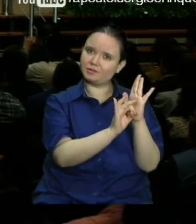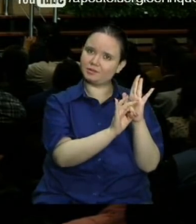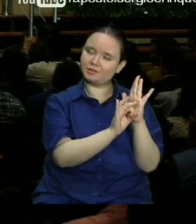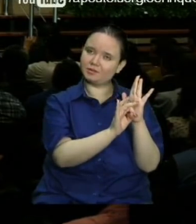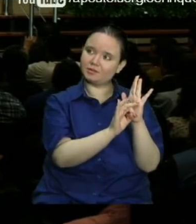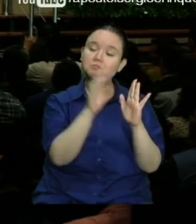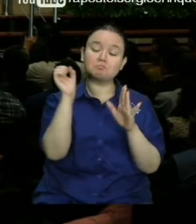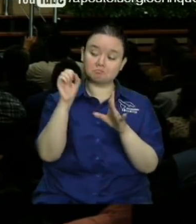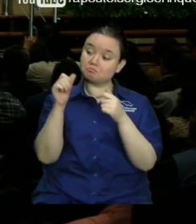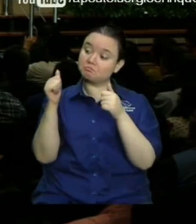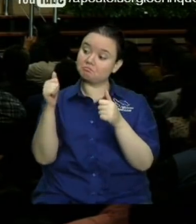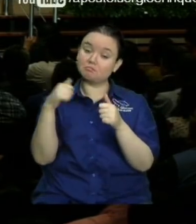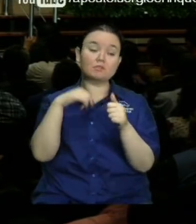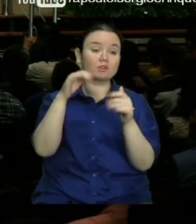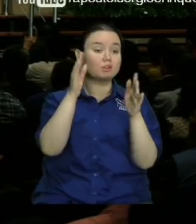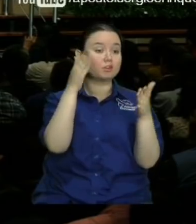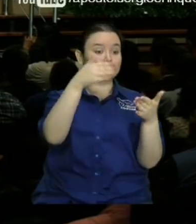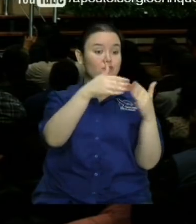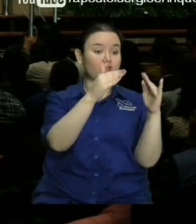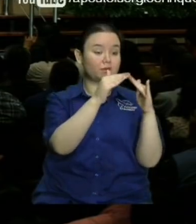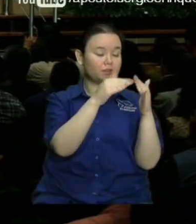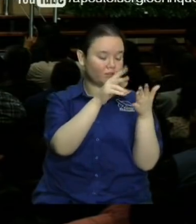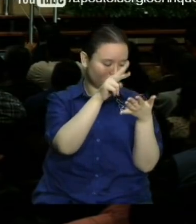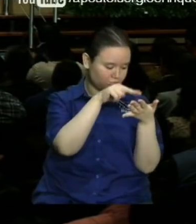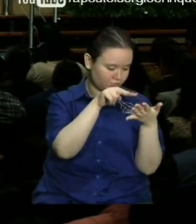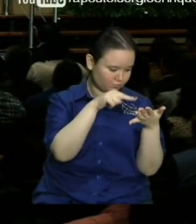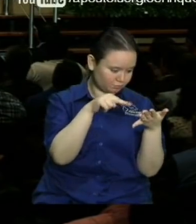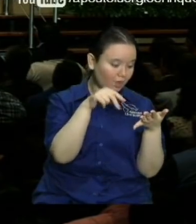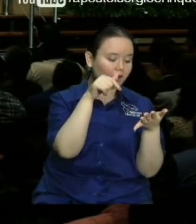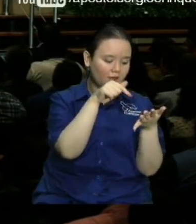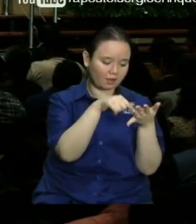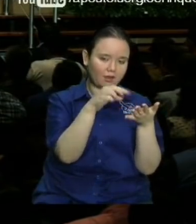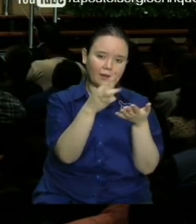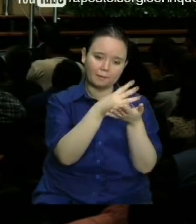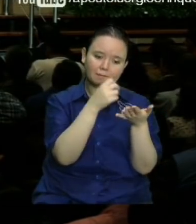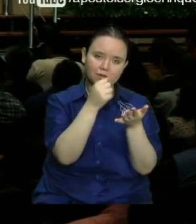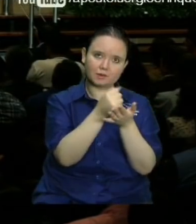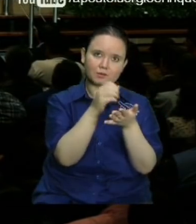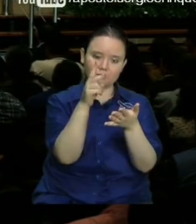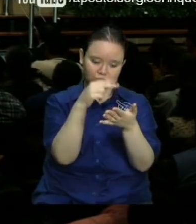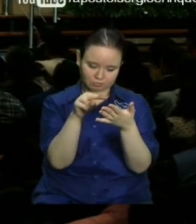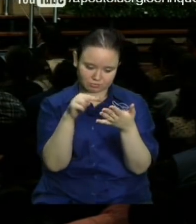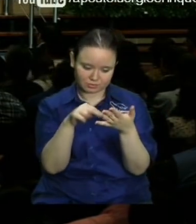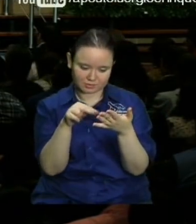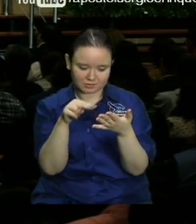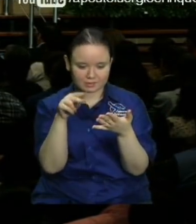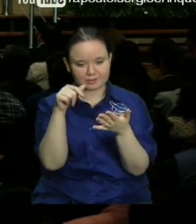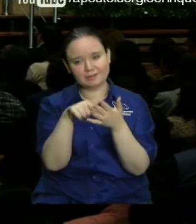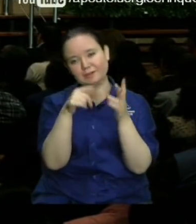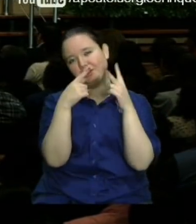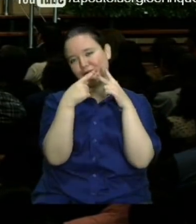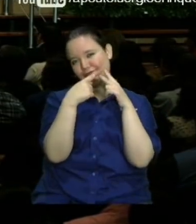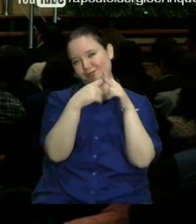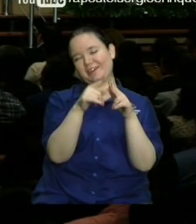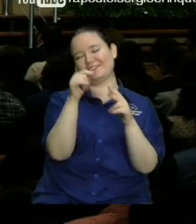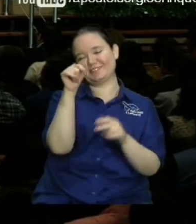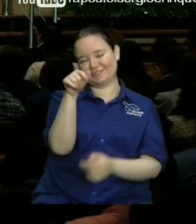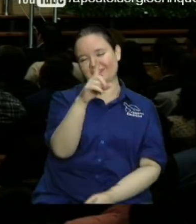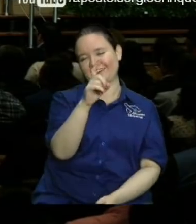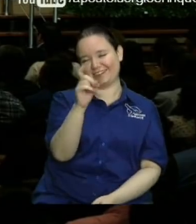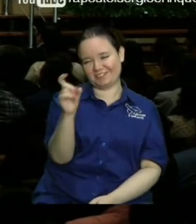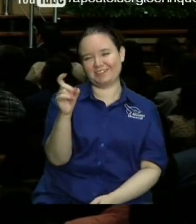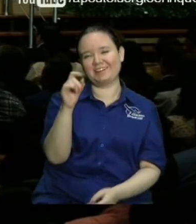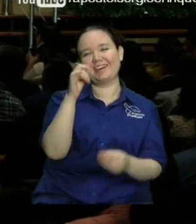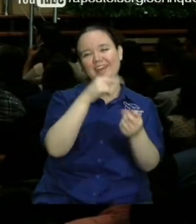llegué a mi casa, busqué en el índice Nuevo Testamento, abrí Mateo y mira con lo que me encontré, va. Esa es la genealogía